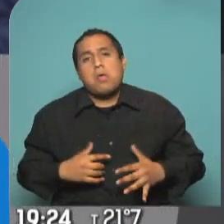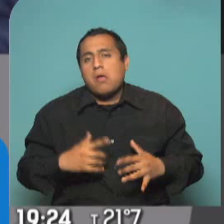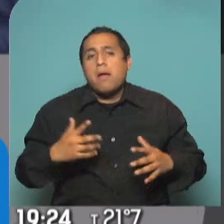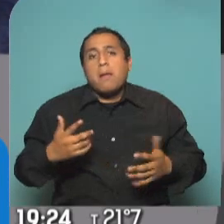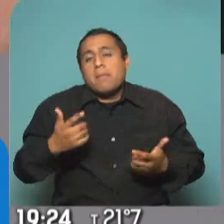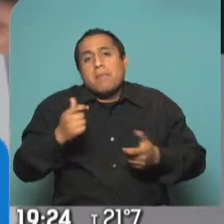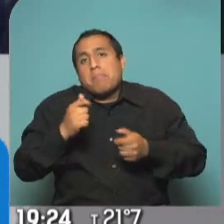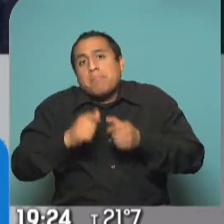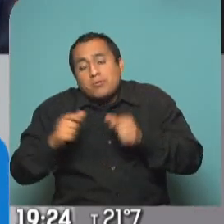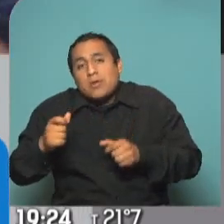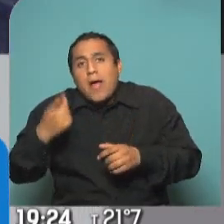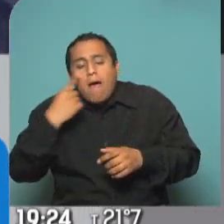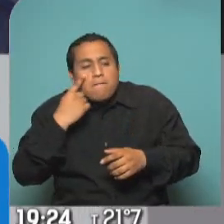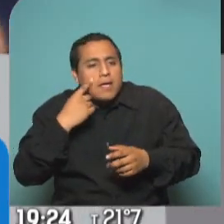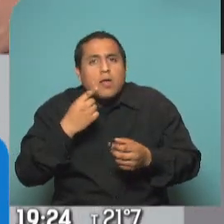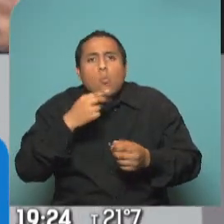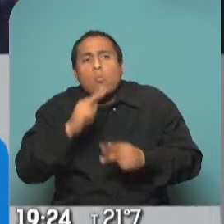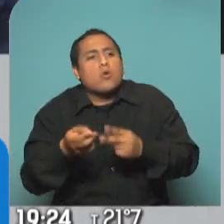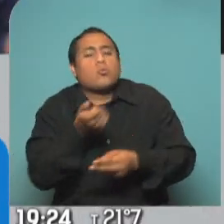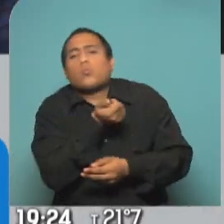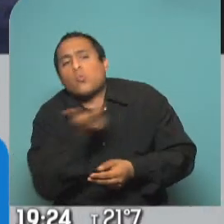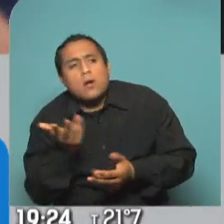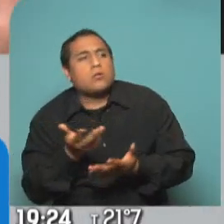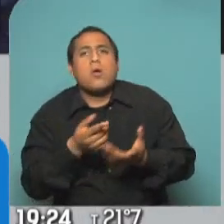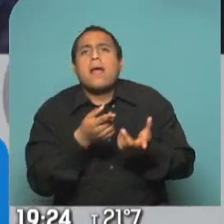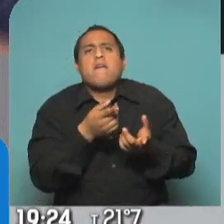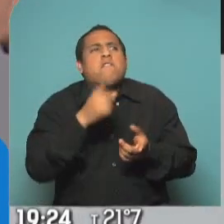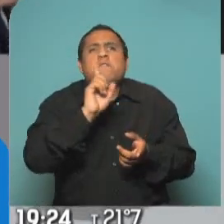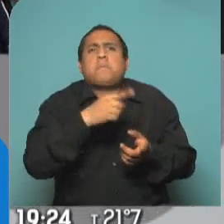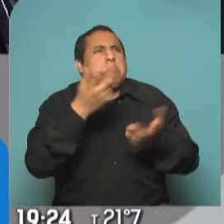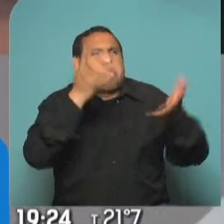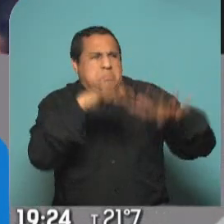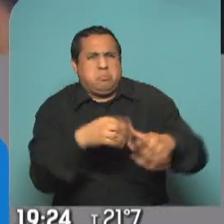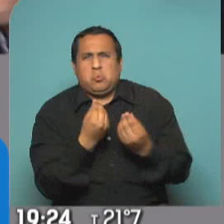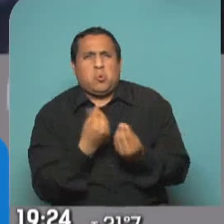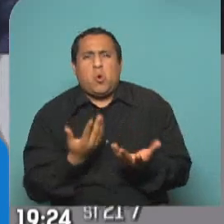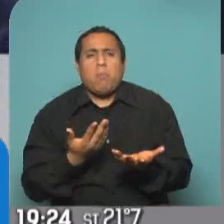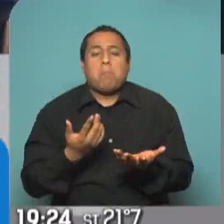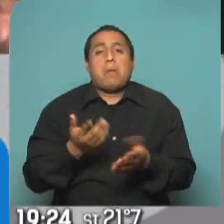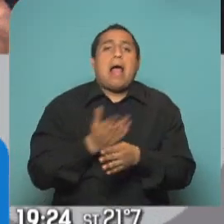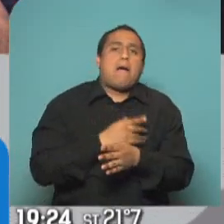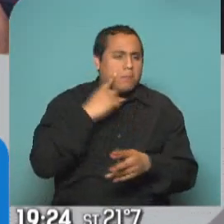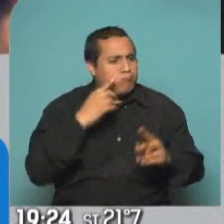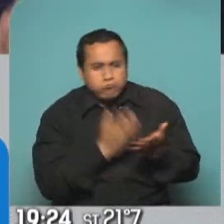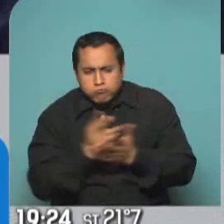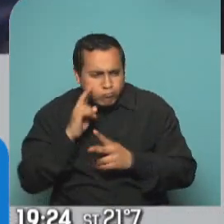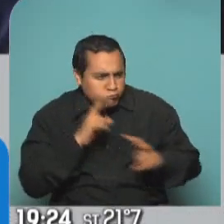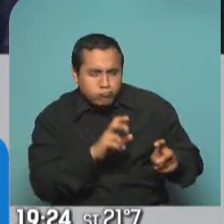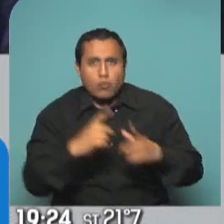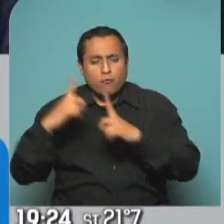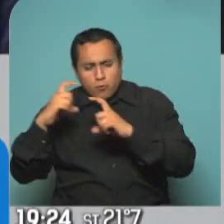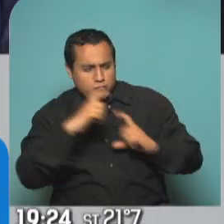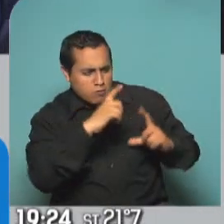para verificar qué es lo que sucedió, haciendo pericias, tomando videos, fotos y saber,